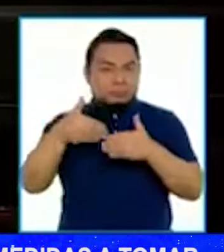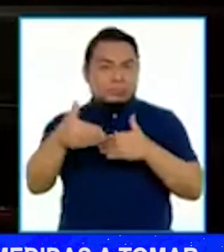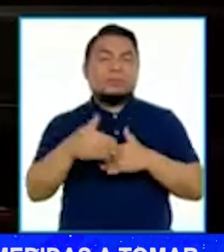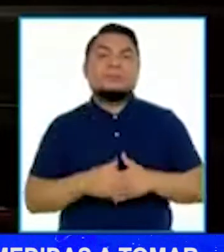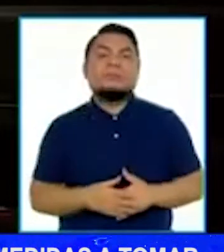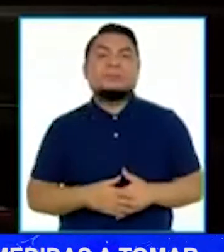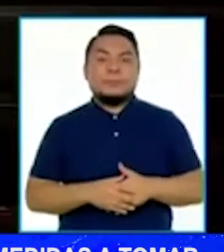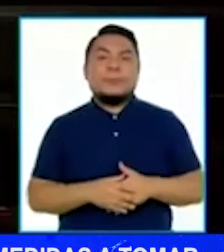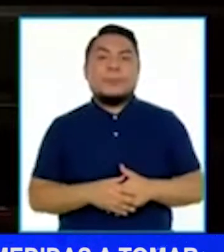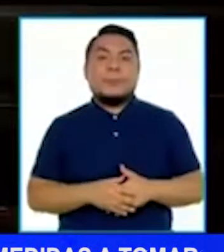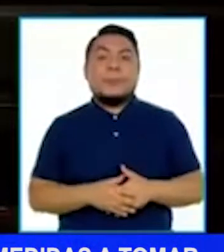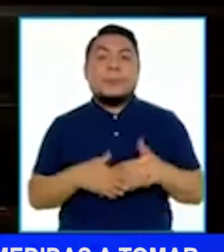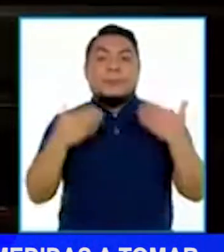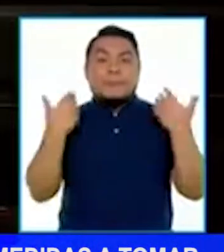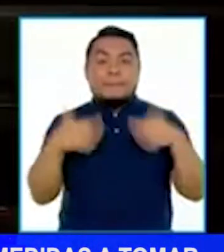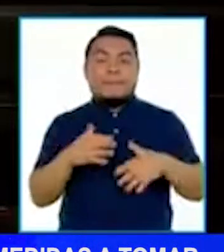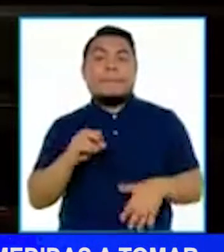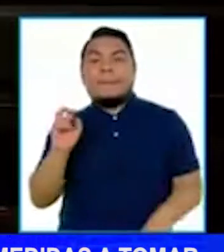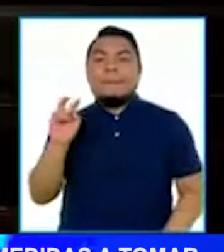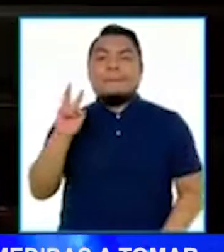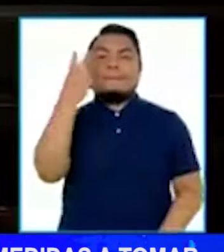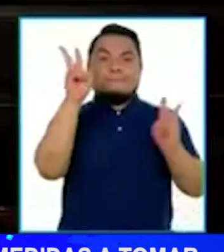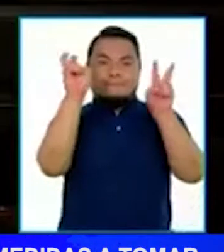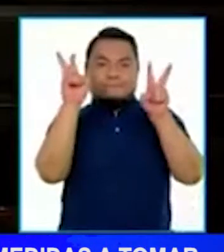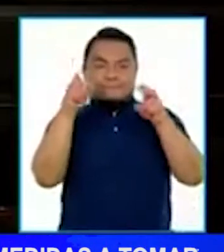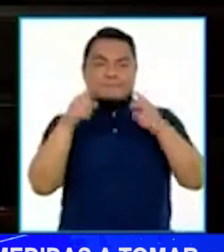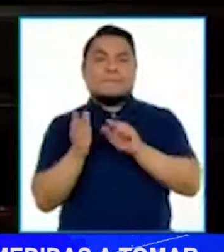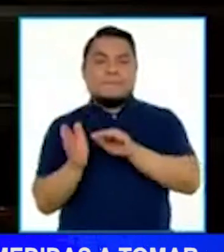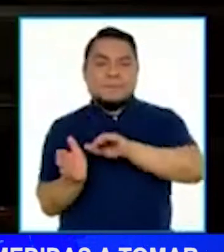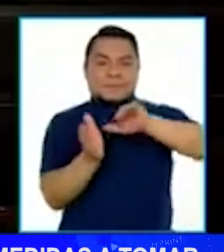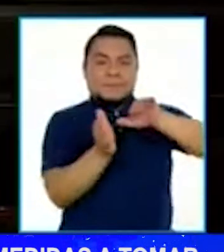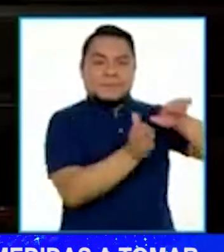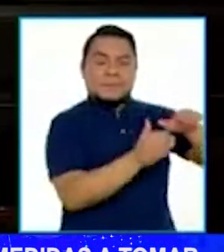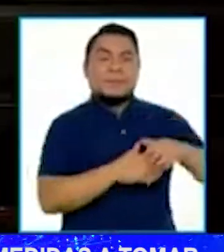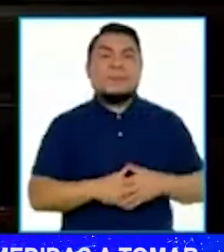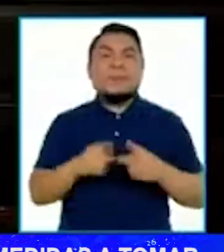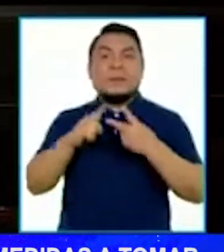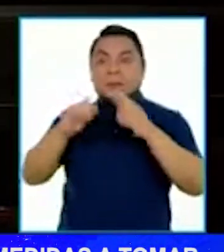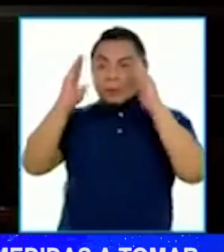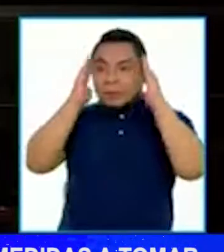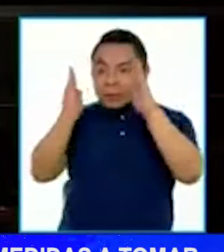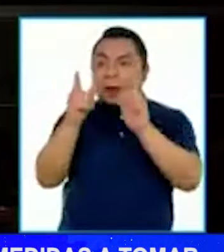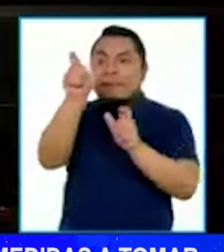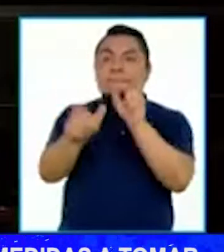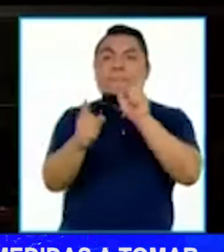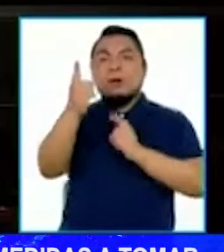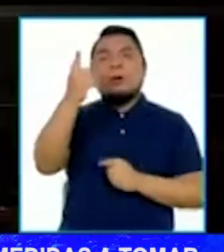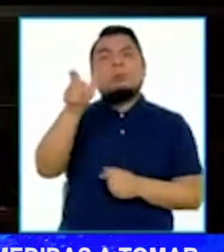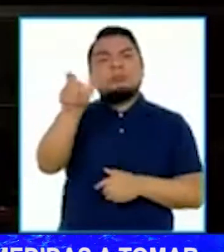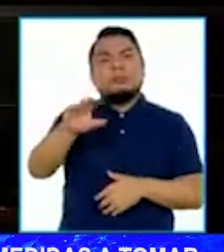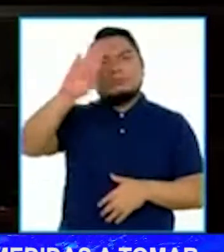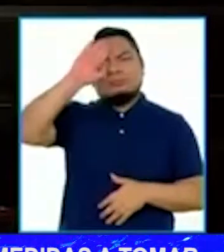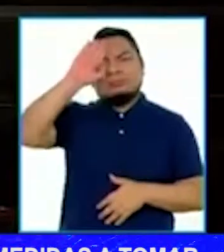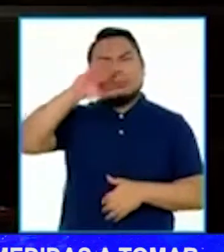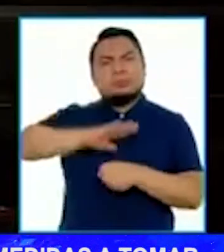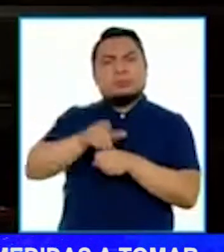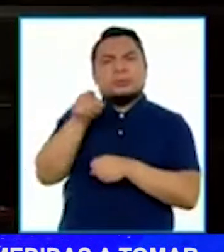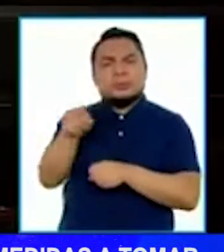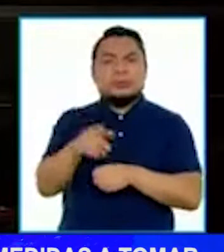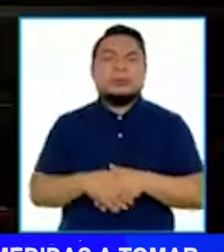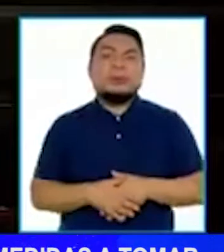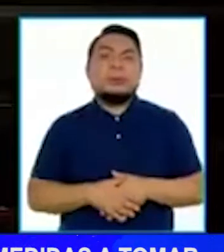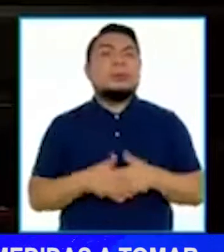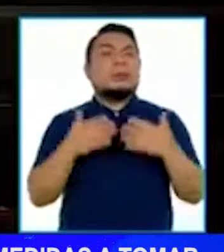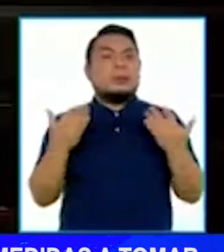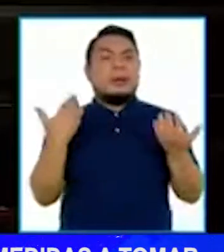inclusive. Pasando al segundo tema, en cuanto a la atención a los pacientes con COVID-19. Ante